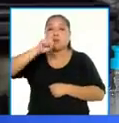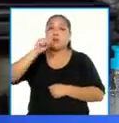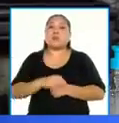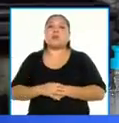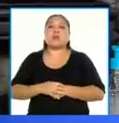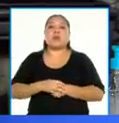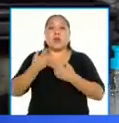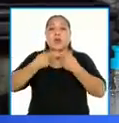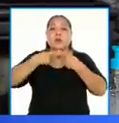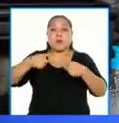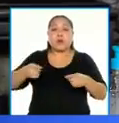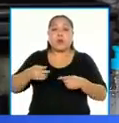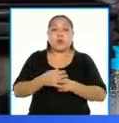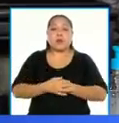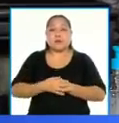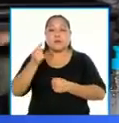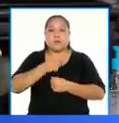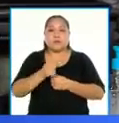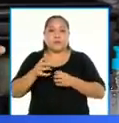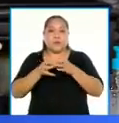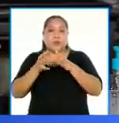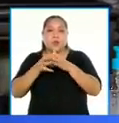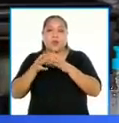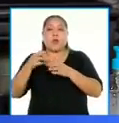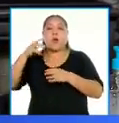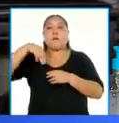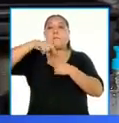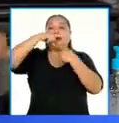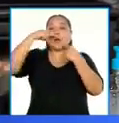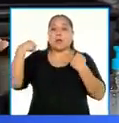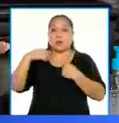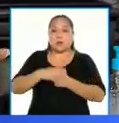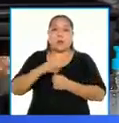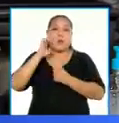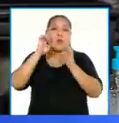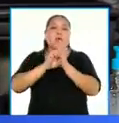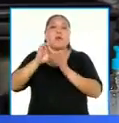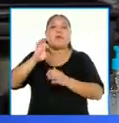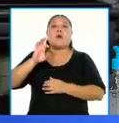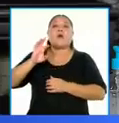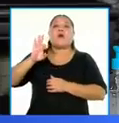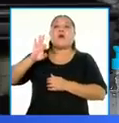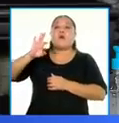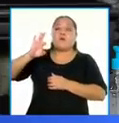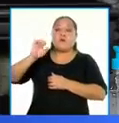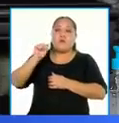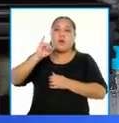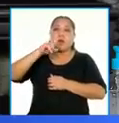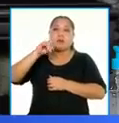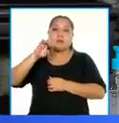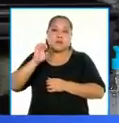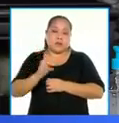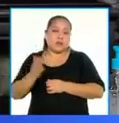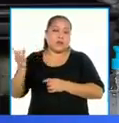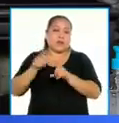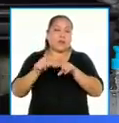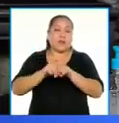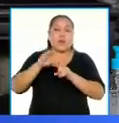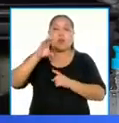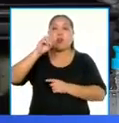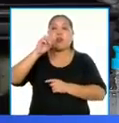que empezarían a enviar lotes a partir de marzo, como el caso de Pfizer y la vacuna Pfizer bajo COVAX Facility.